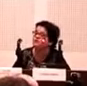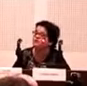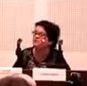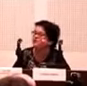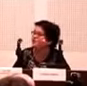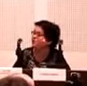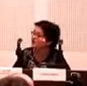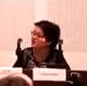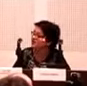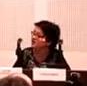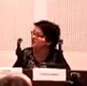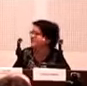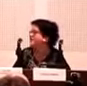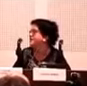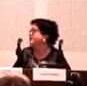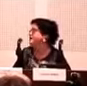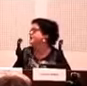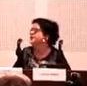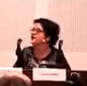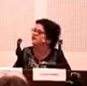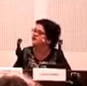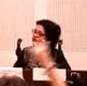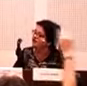Marcos. Perdón, Marcos.